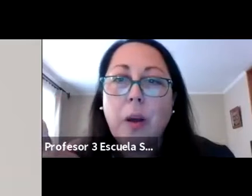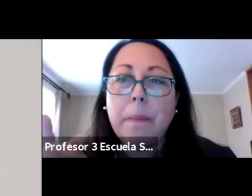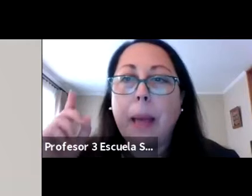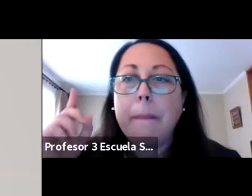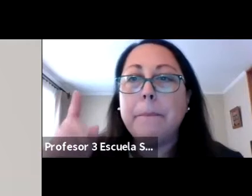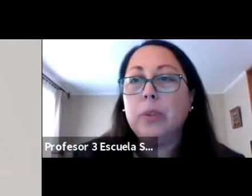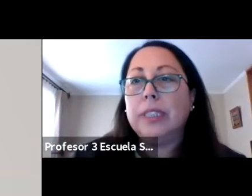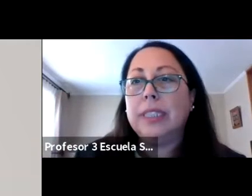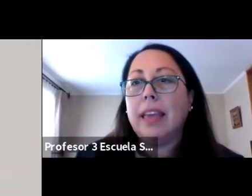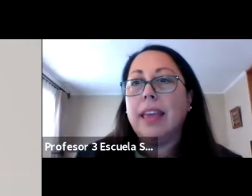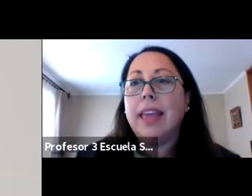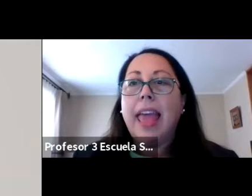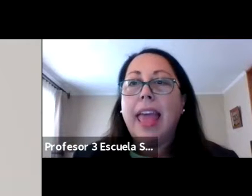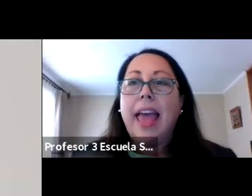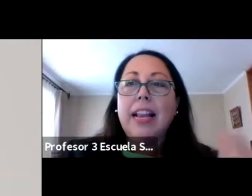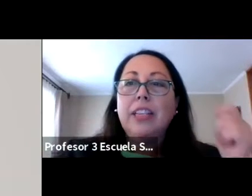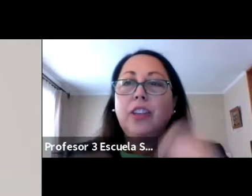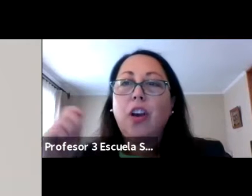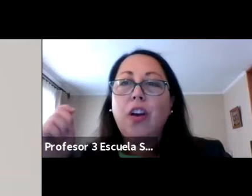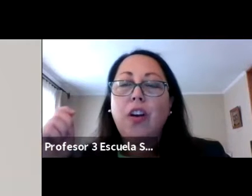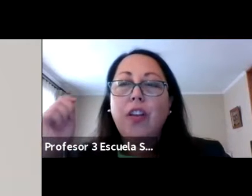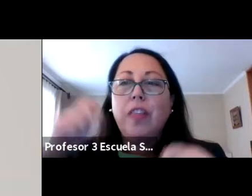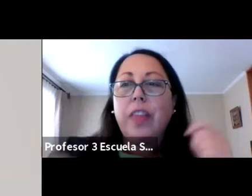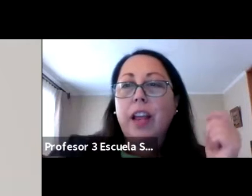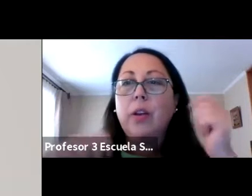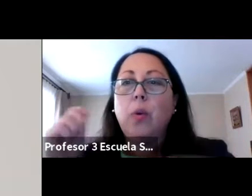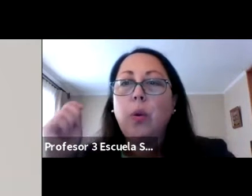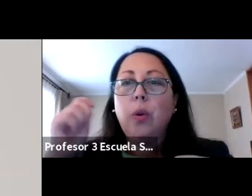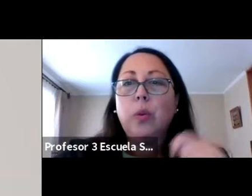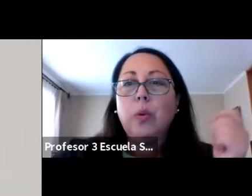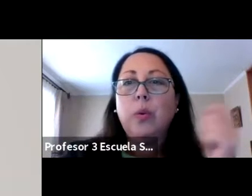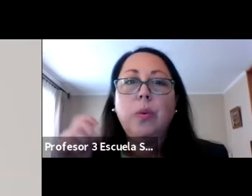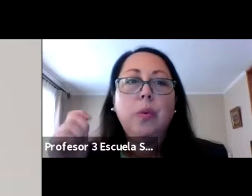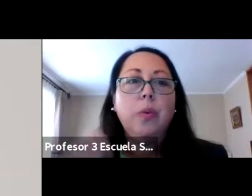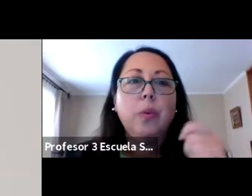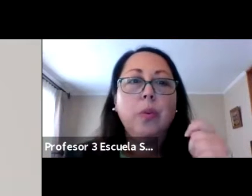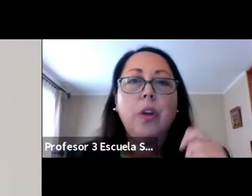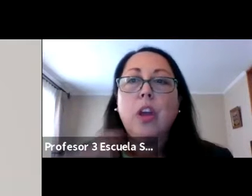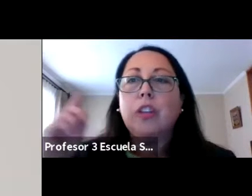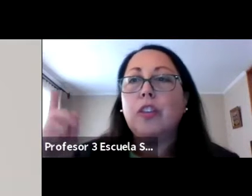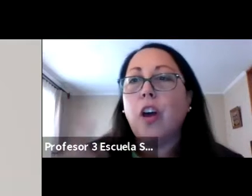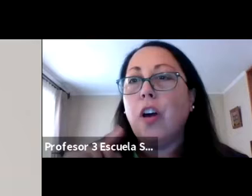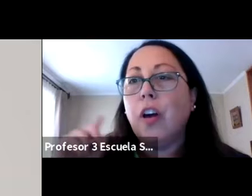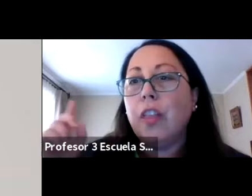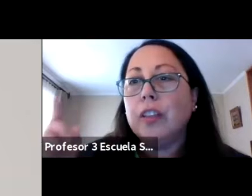En el pueblo mapuche, al son del